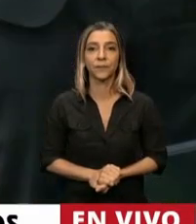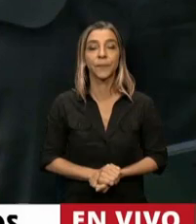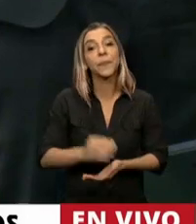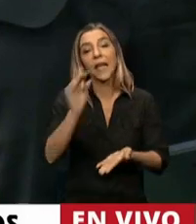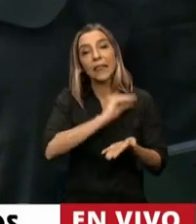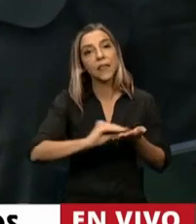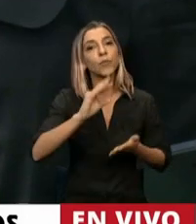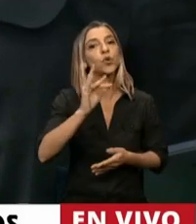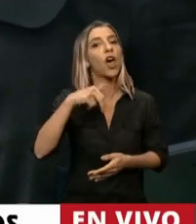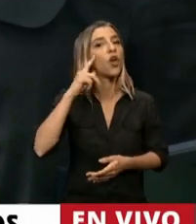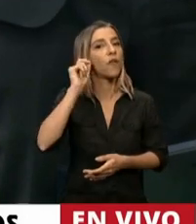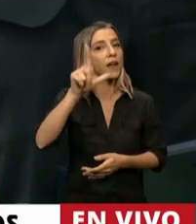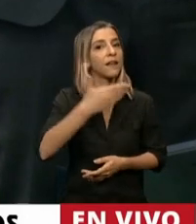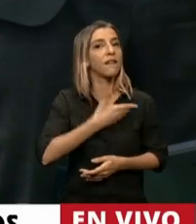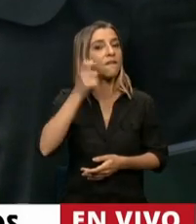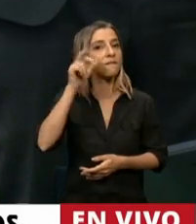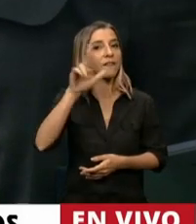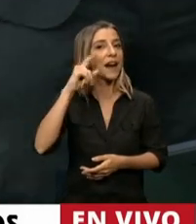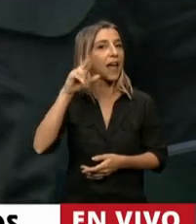Diputado Daniel Ferreira.